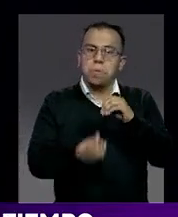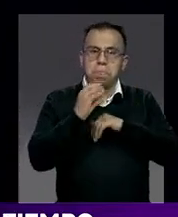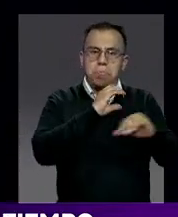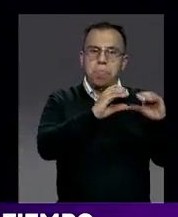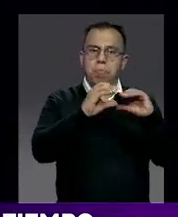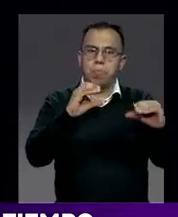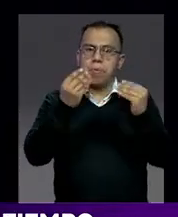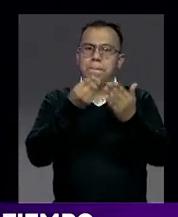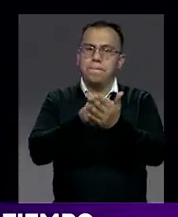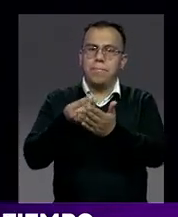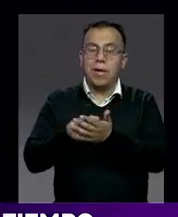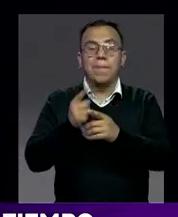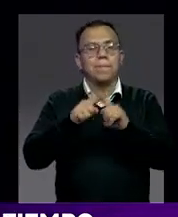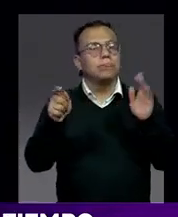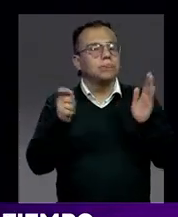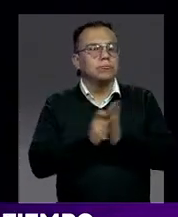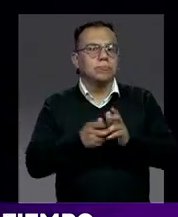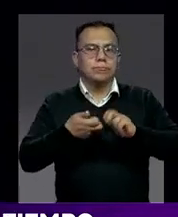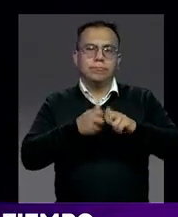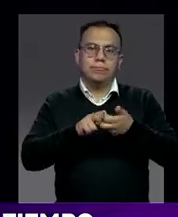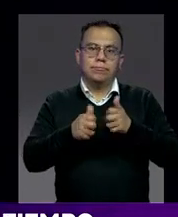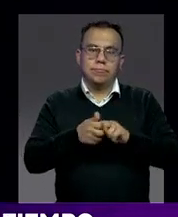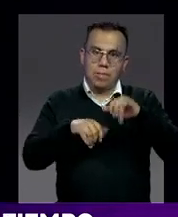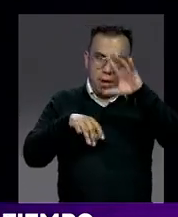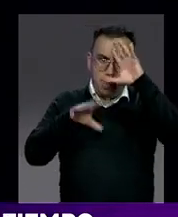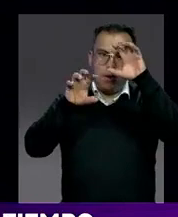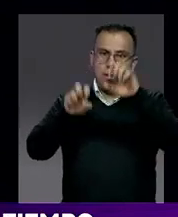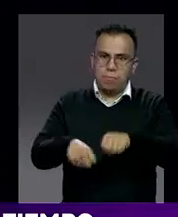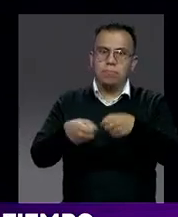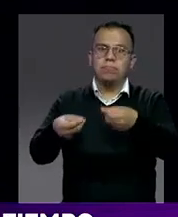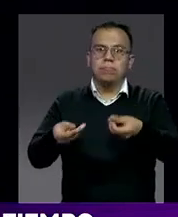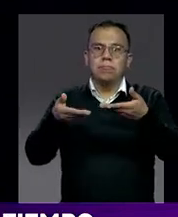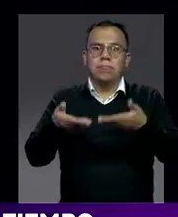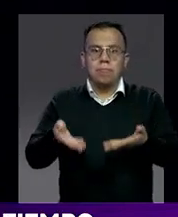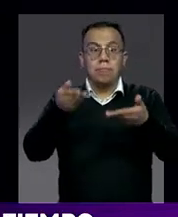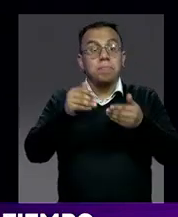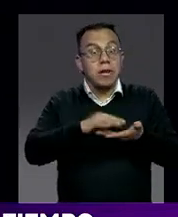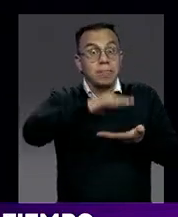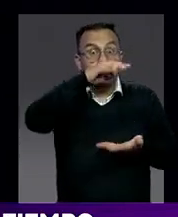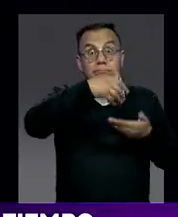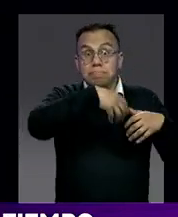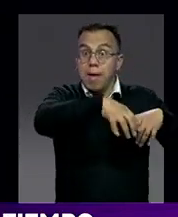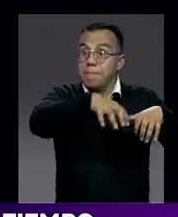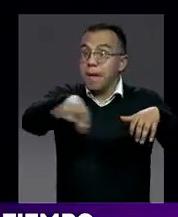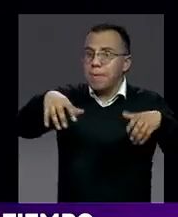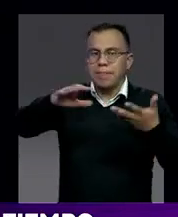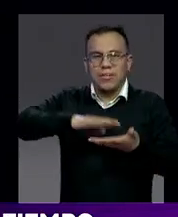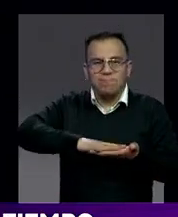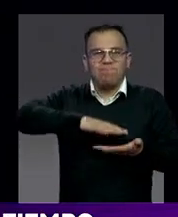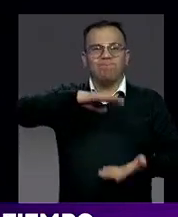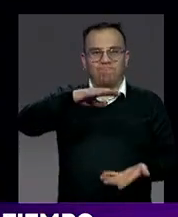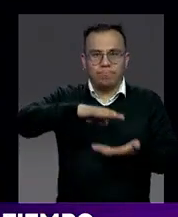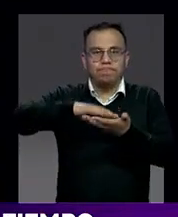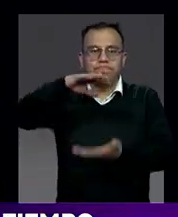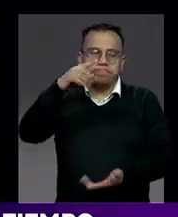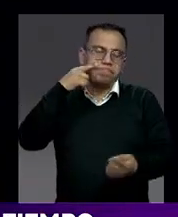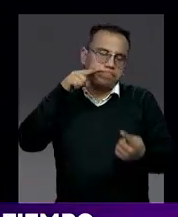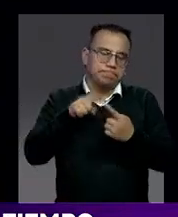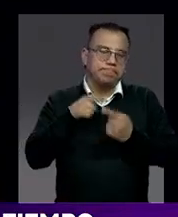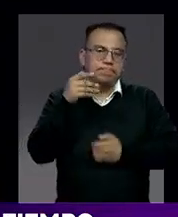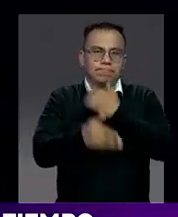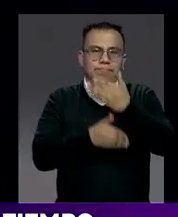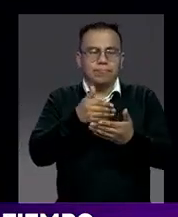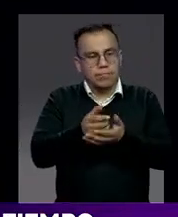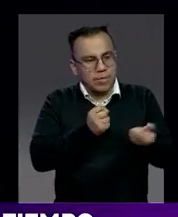pero obviamente el gran problema es la capacidad de entregar en en economías a escala creo que la salida es a través del mutualismo y el